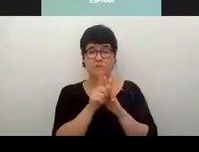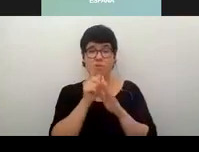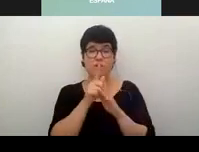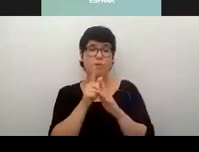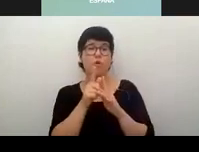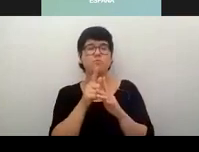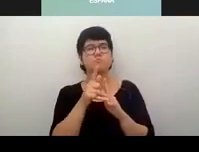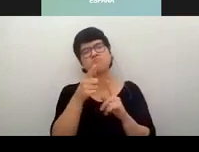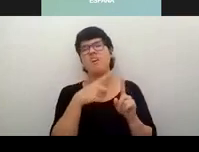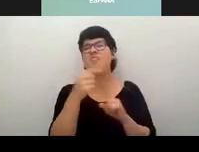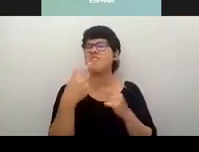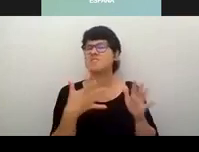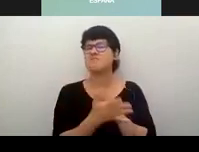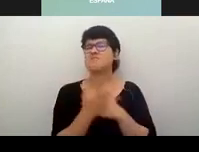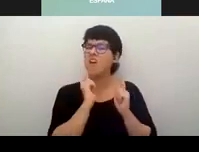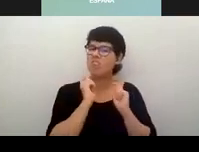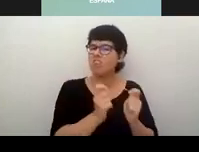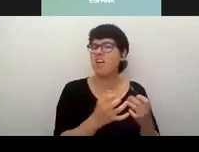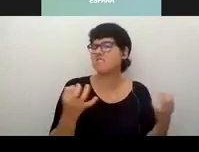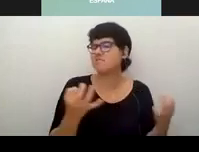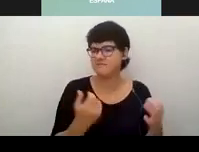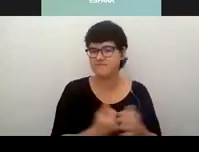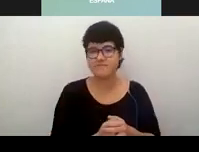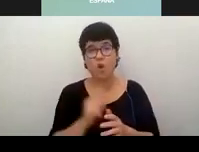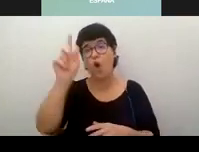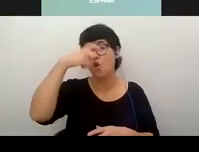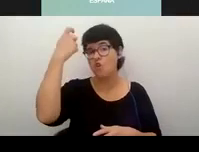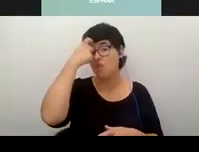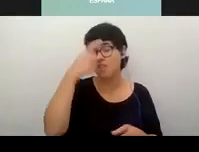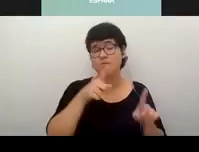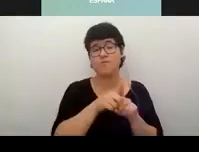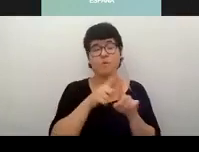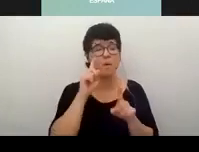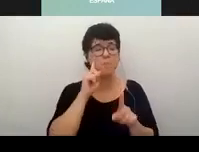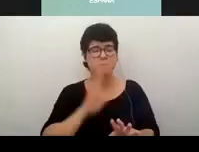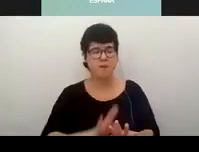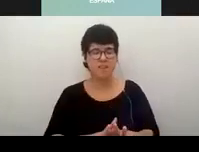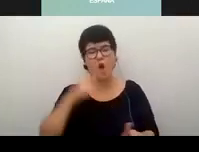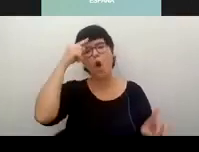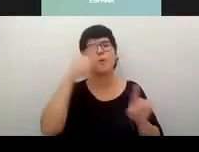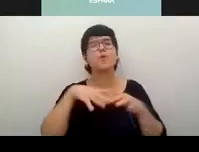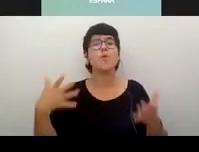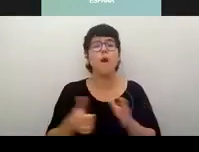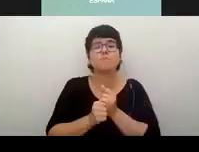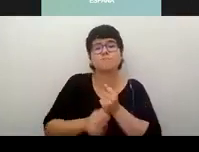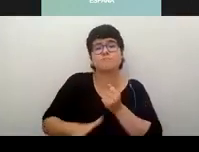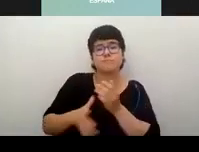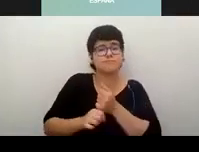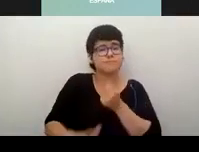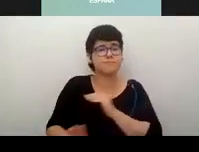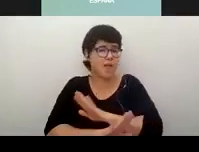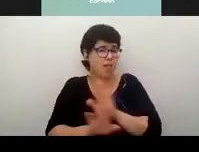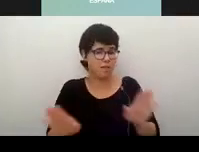o el concepto de fibra lo utilizamos sobre todo como laxante, como estamos ayudando al organismo